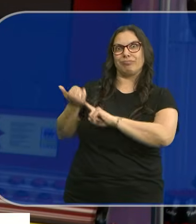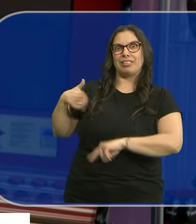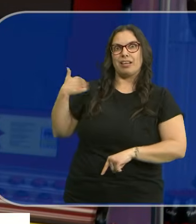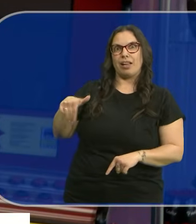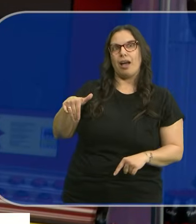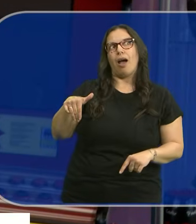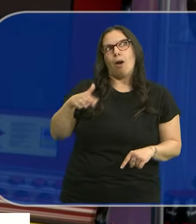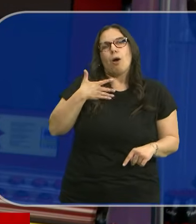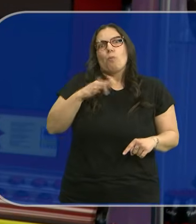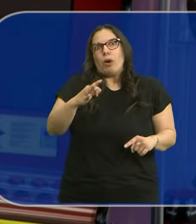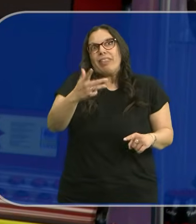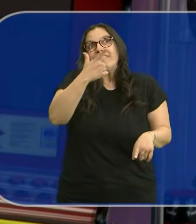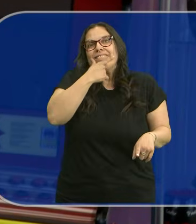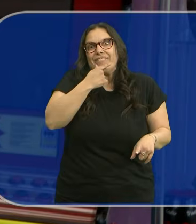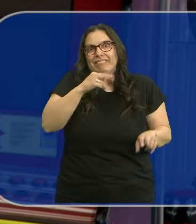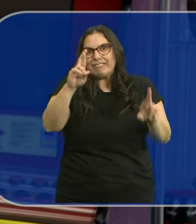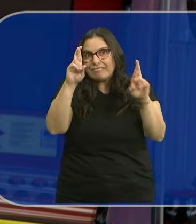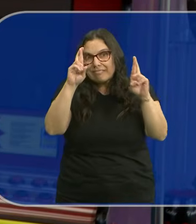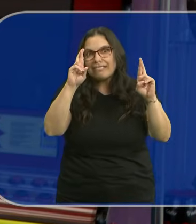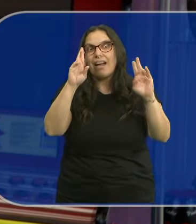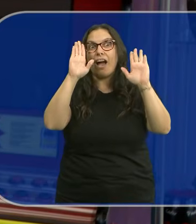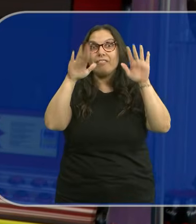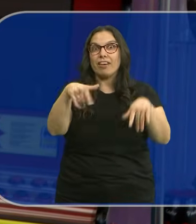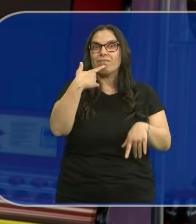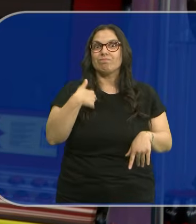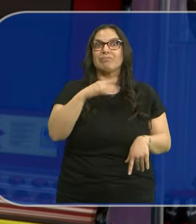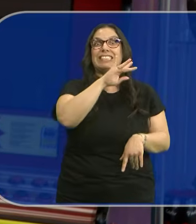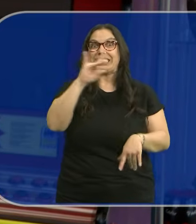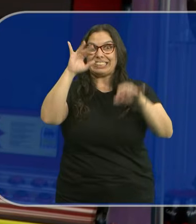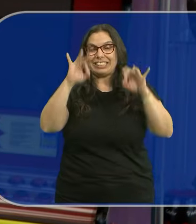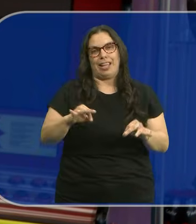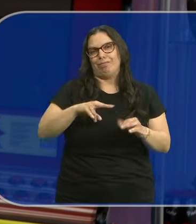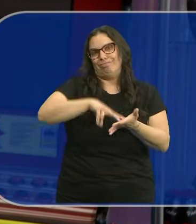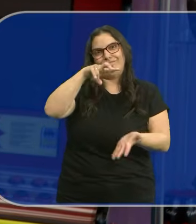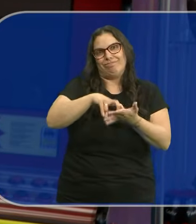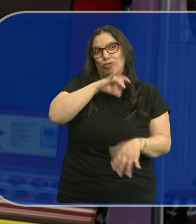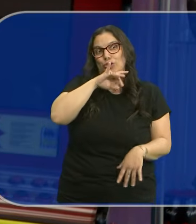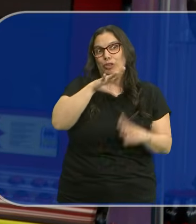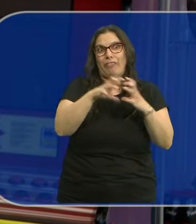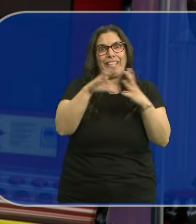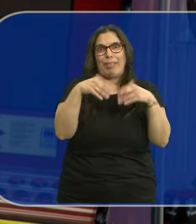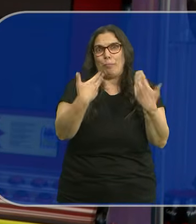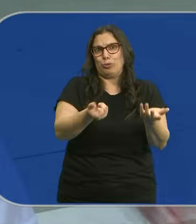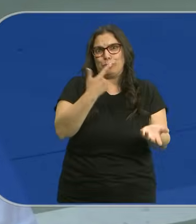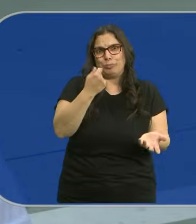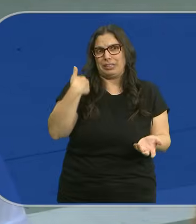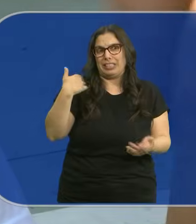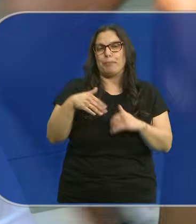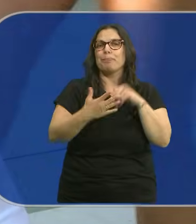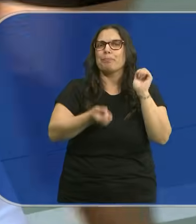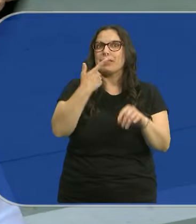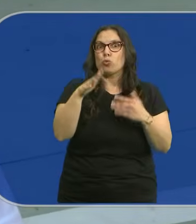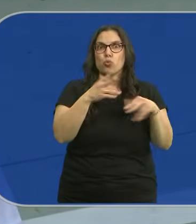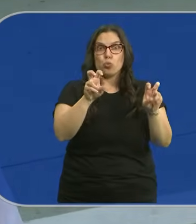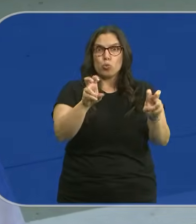creíamos más posible, lo vimos más cerca, entonces ya cuando nos han dicho que sí, pues con mucha alegría y esperando que llegue lo antes posible. Es un